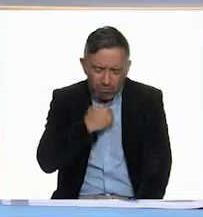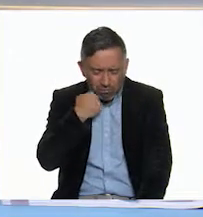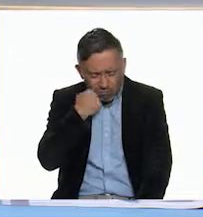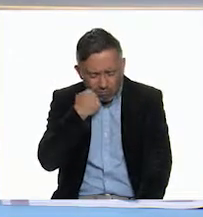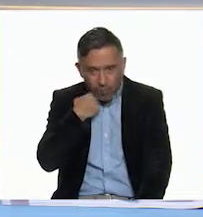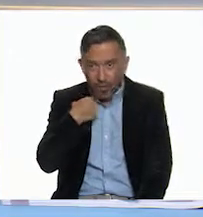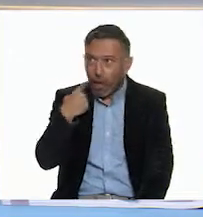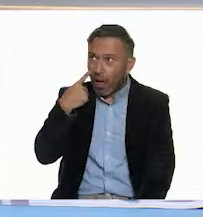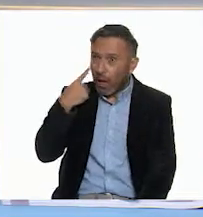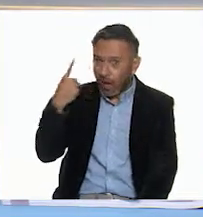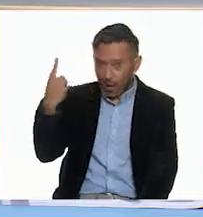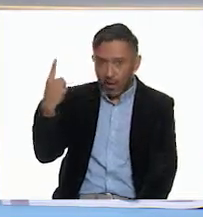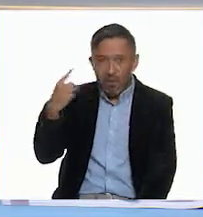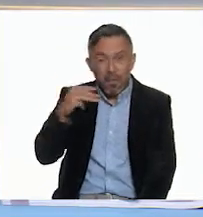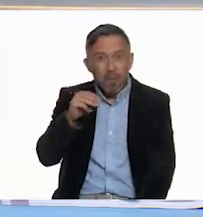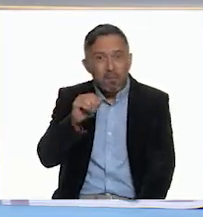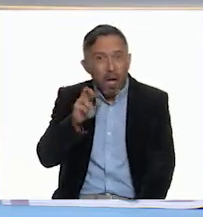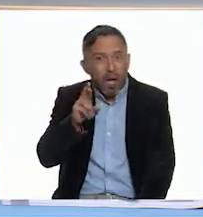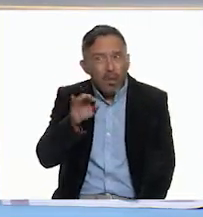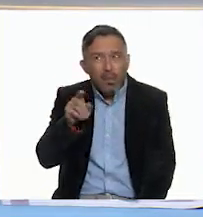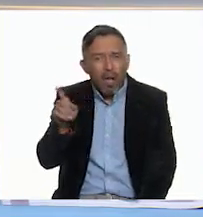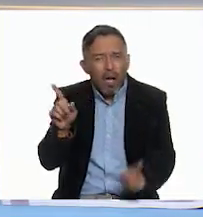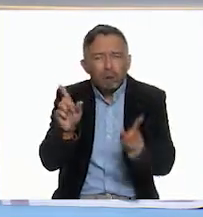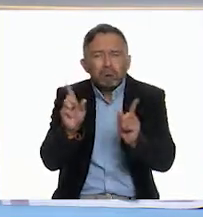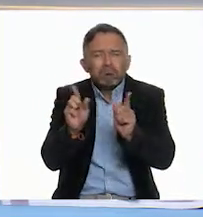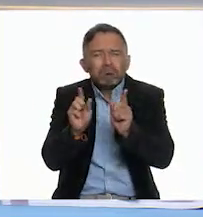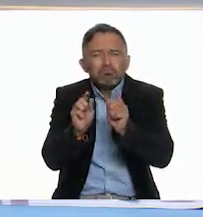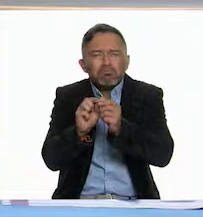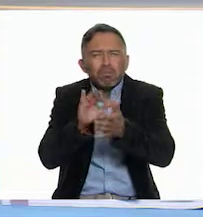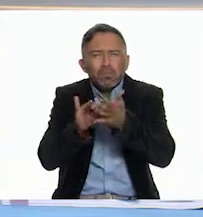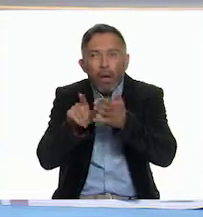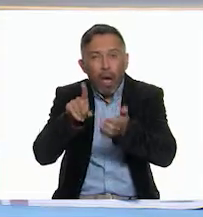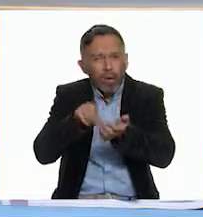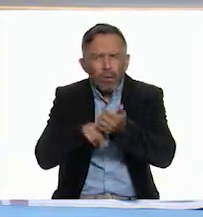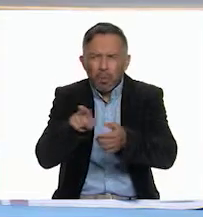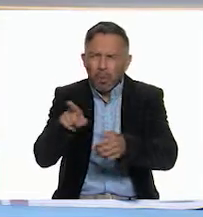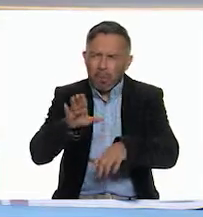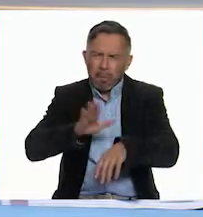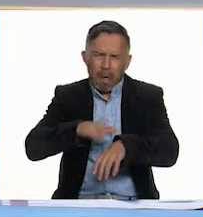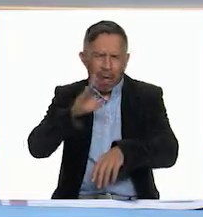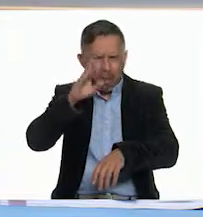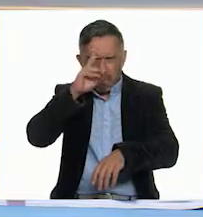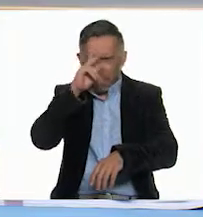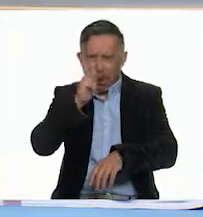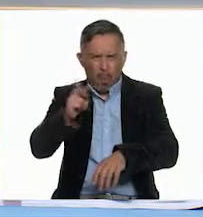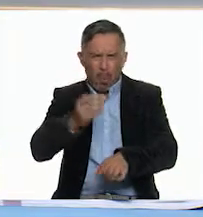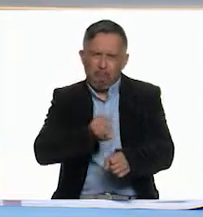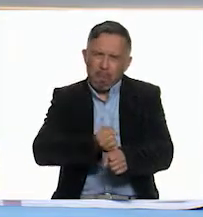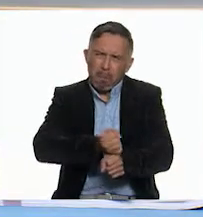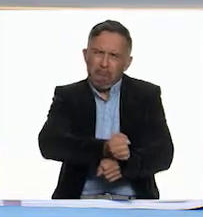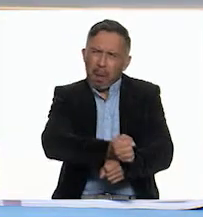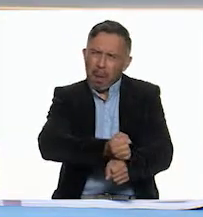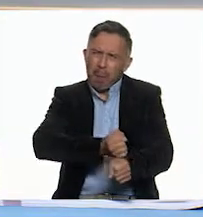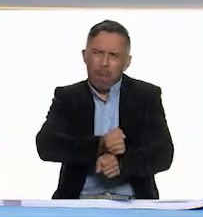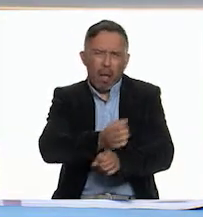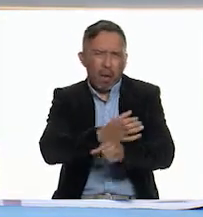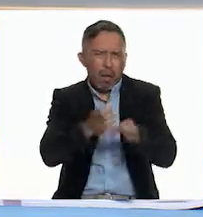leyó todo, ¿eh? Hacía más cosas feísimas. Y yo le dije que esa señora era muy